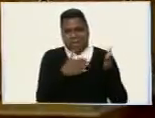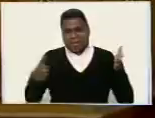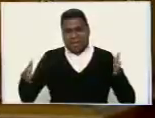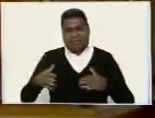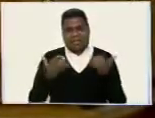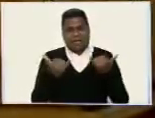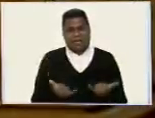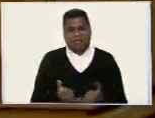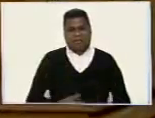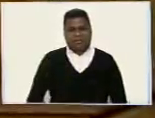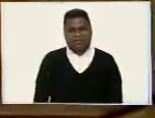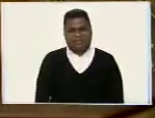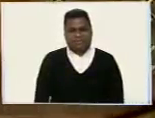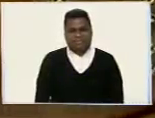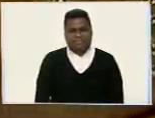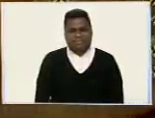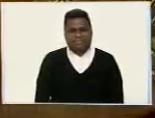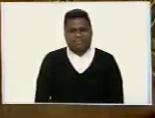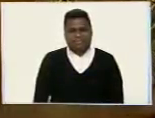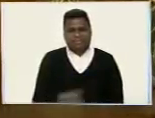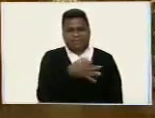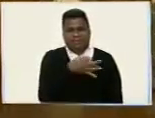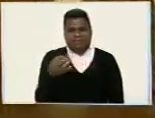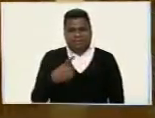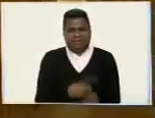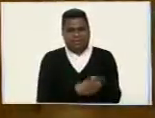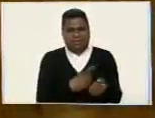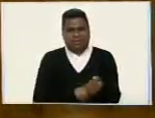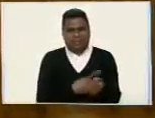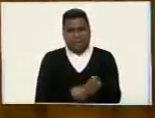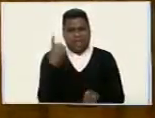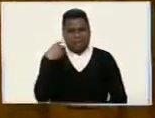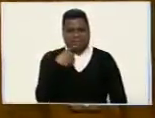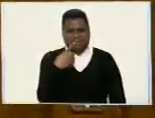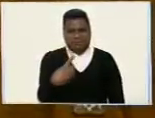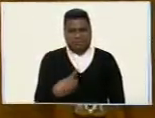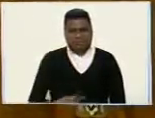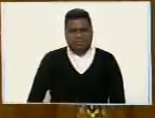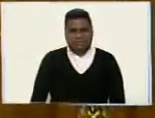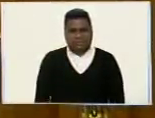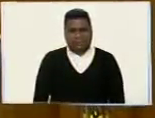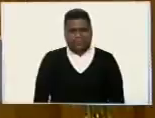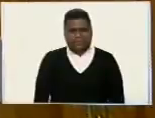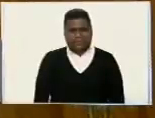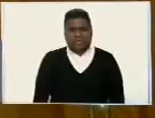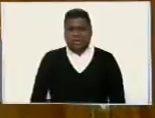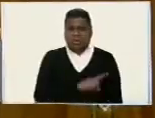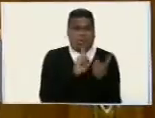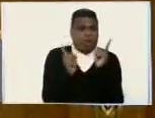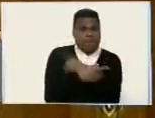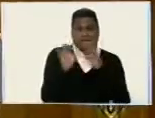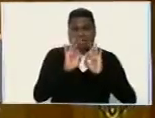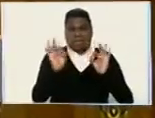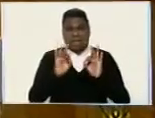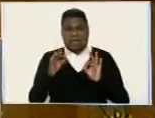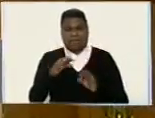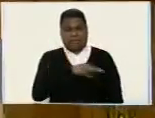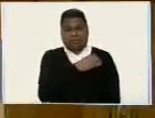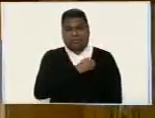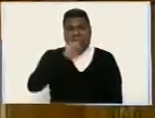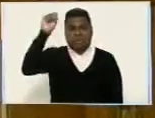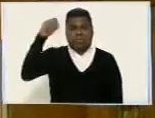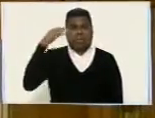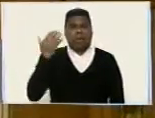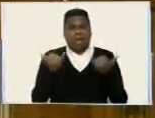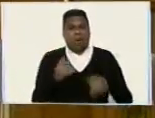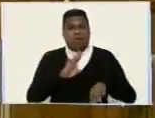llevar, como decía la extraordinaria hermana y amiga María Alejandra Díaz, a ser irreversible, estoy seguro, del socialismo. Pero antes de eso,